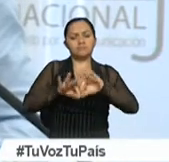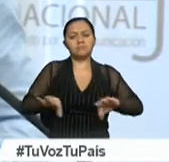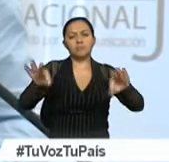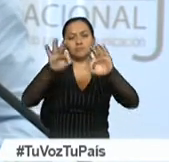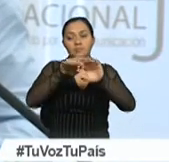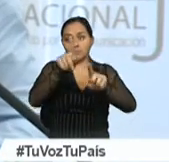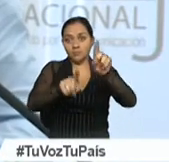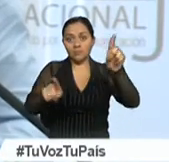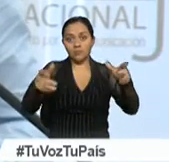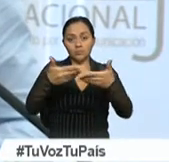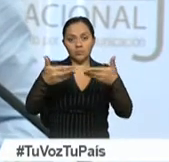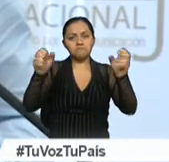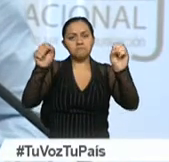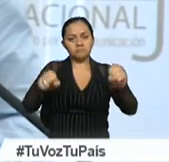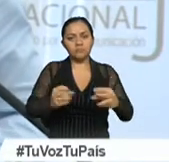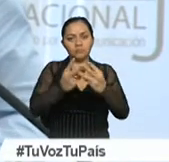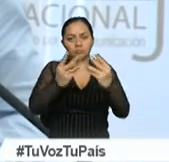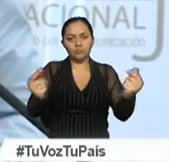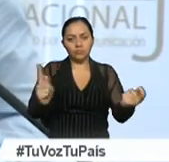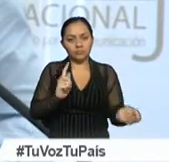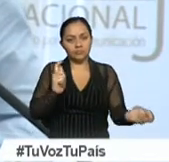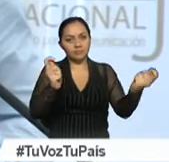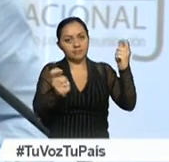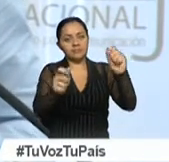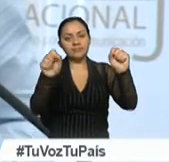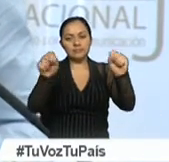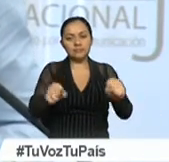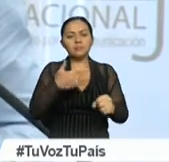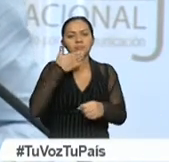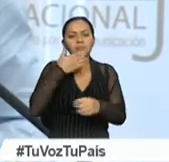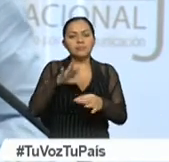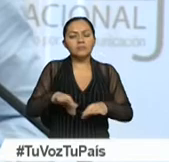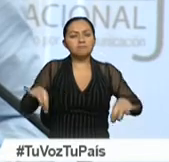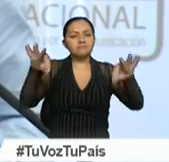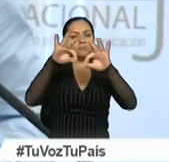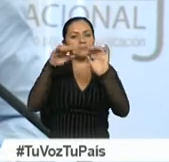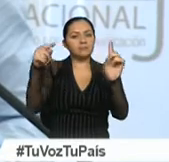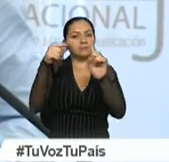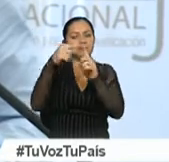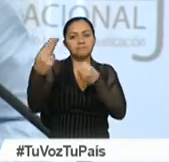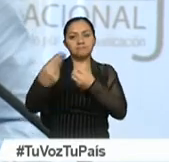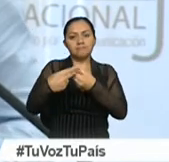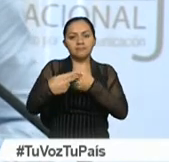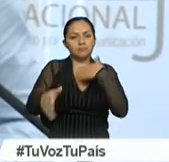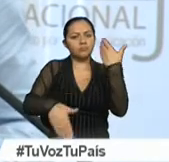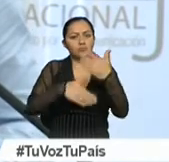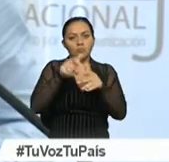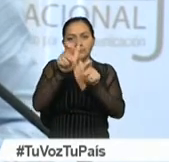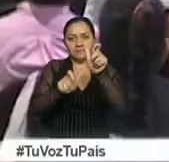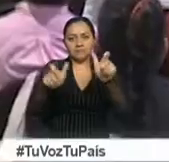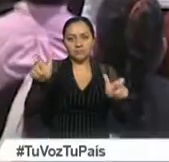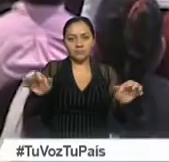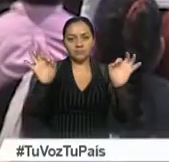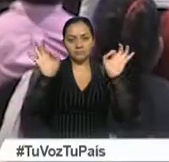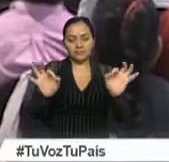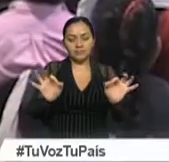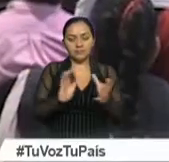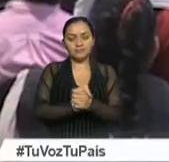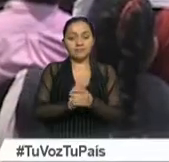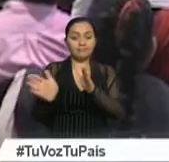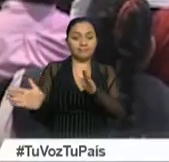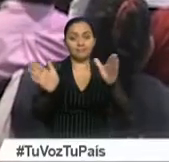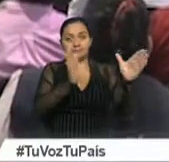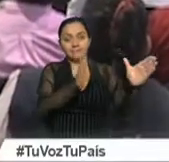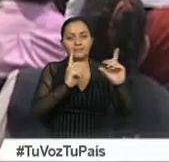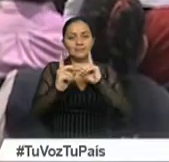que se pueden corregir y mejorar, y para ello es fundamental la participación de la ciudadanía. Este diálogo